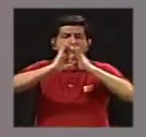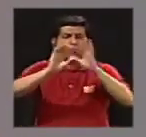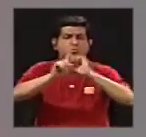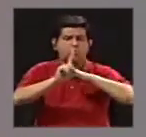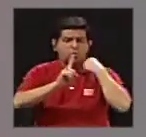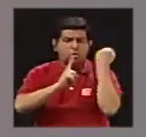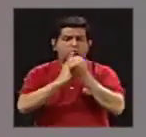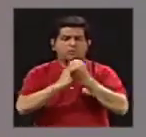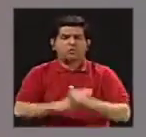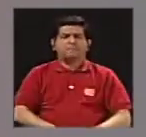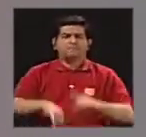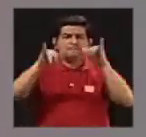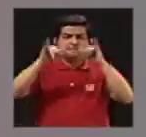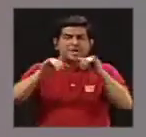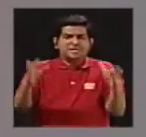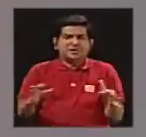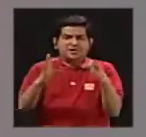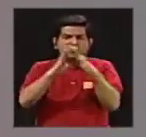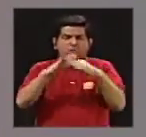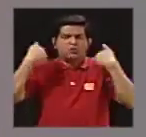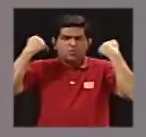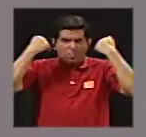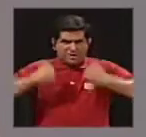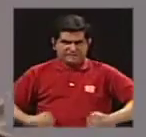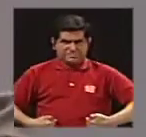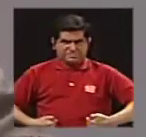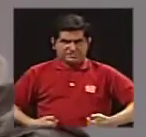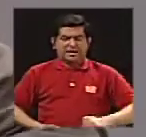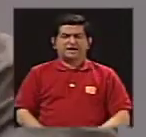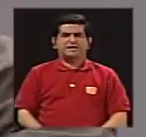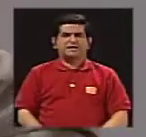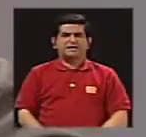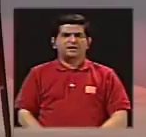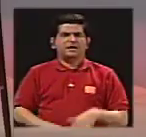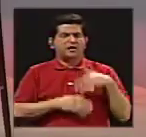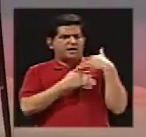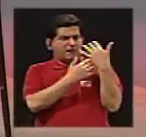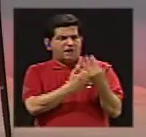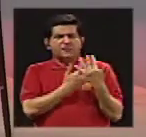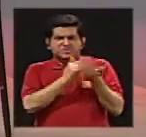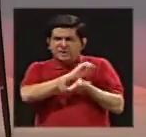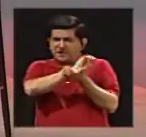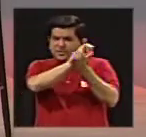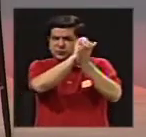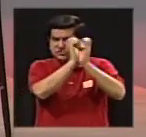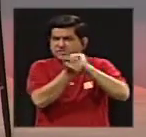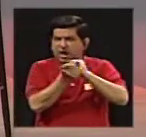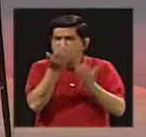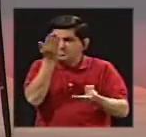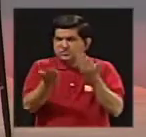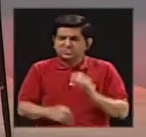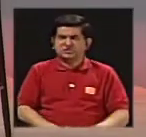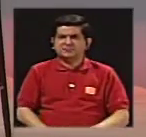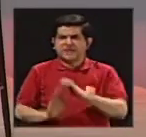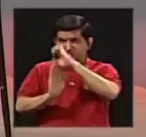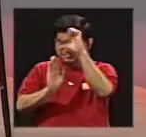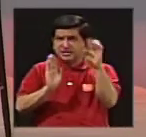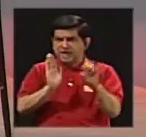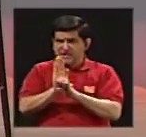sociedad manteniendo su vínculo con el humanismo verdad entonces es posible esperar incluso cambios a nivel del